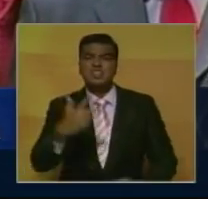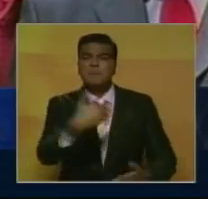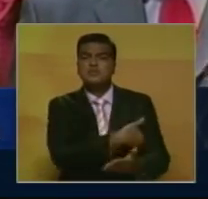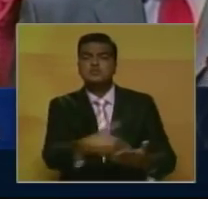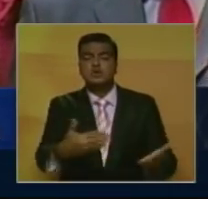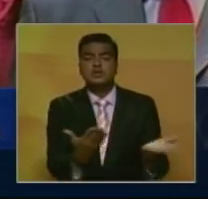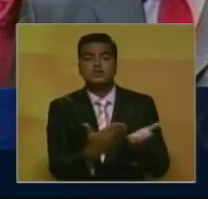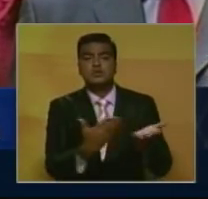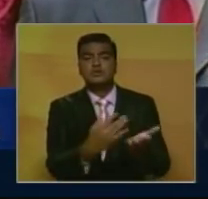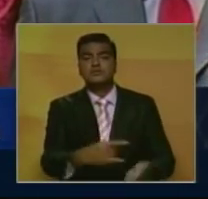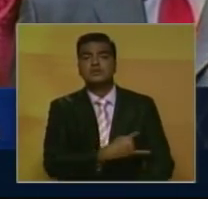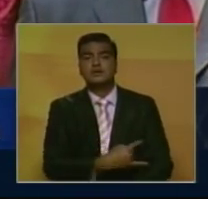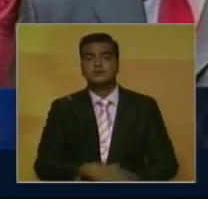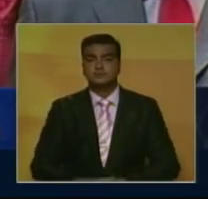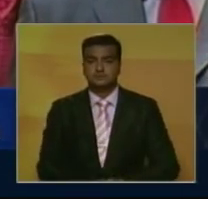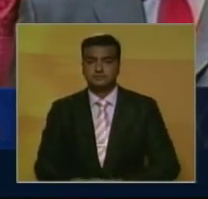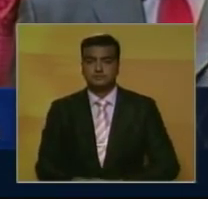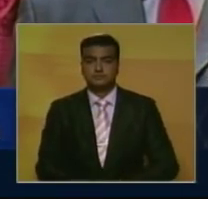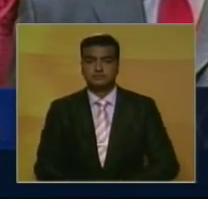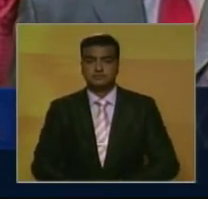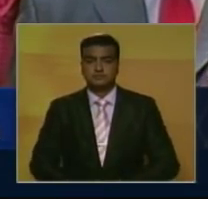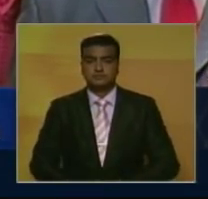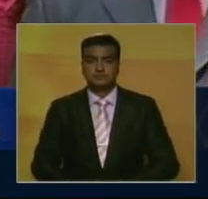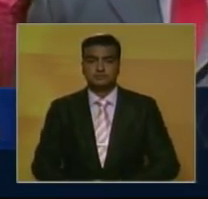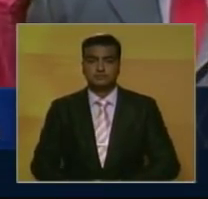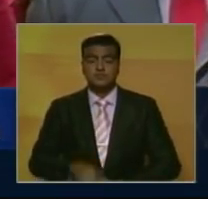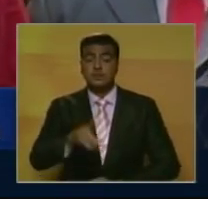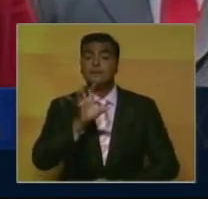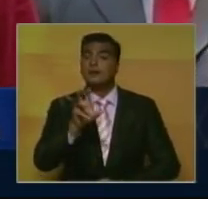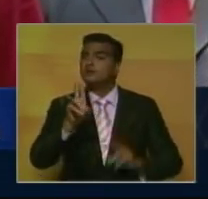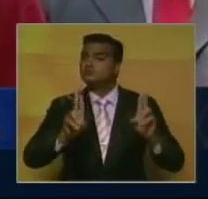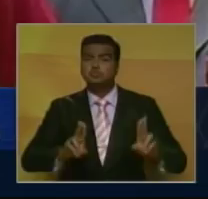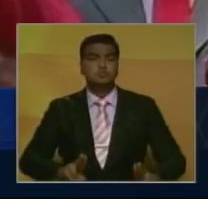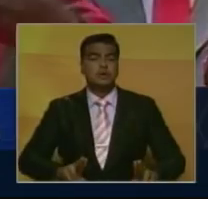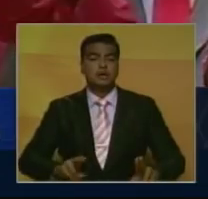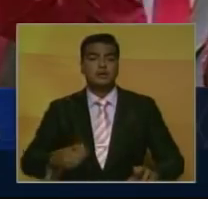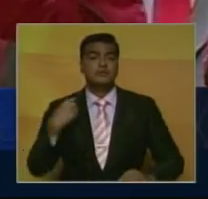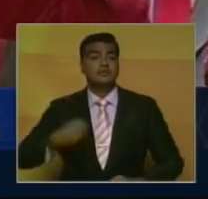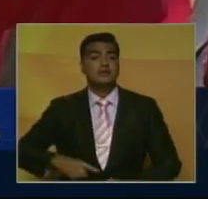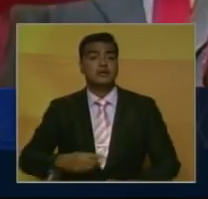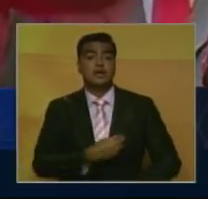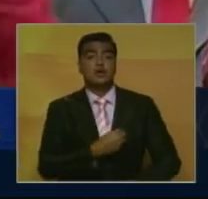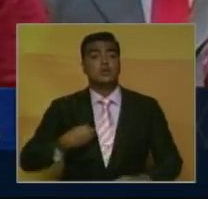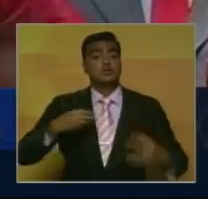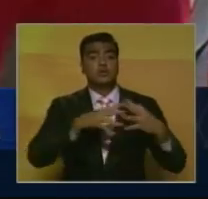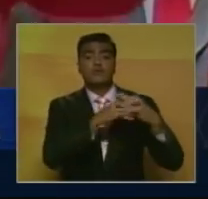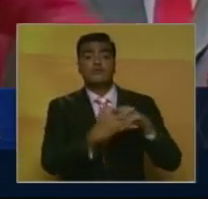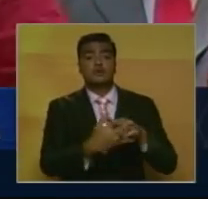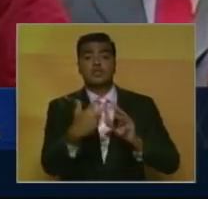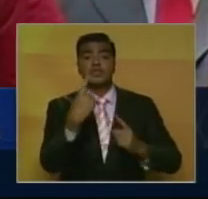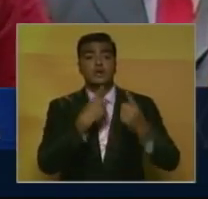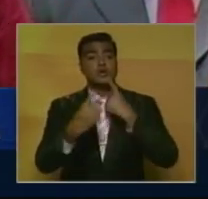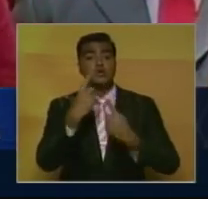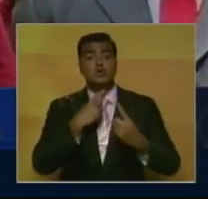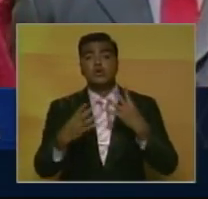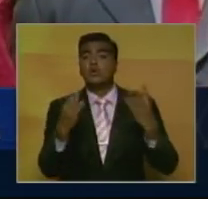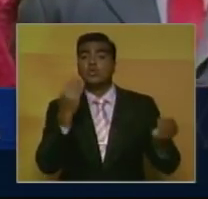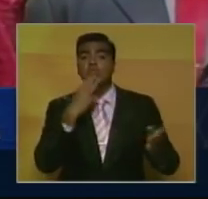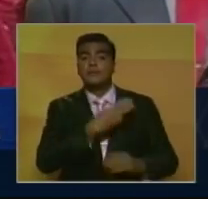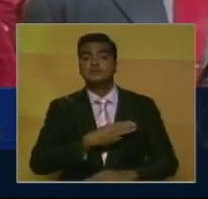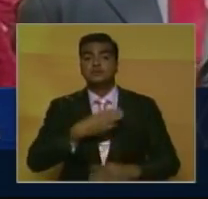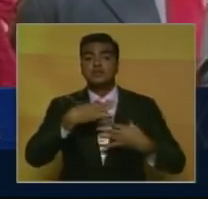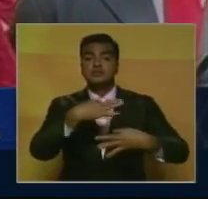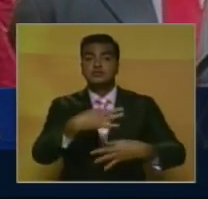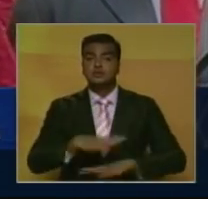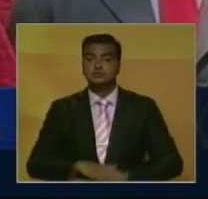de estudiantes universitarios, porque este país nunca había tenido en nuestros barrios, con Barrio Tricolor, tanta atención.